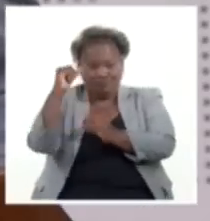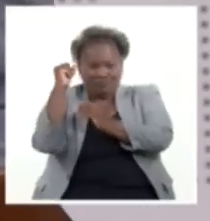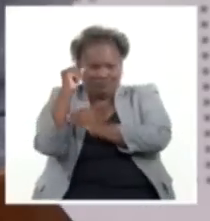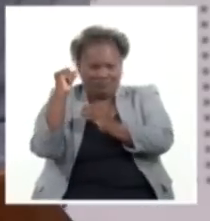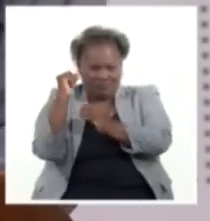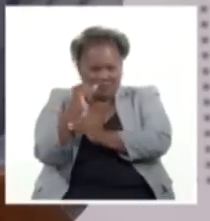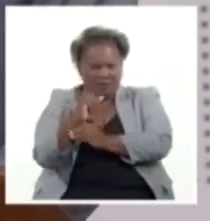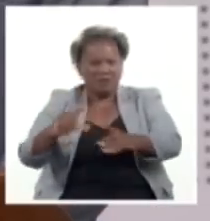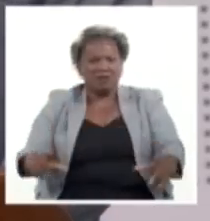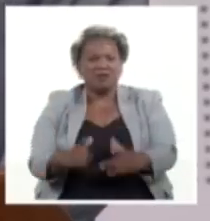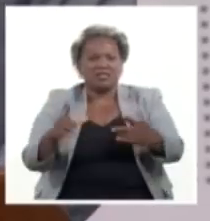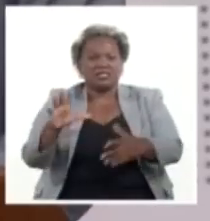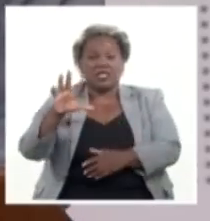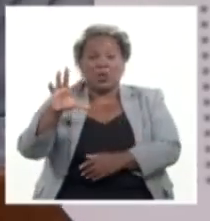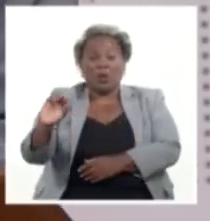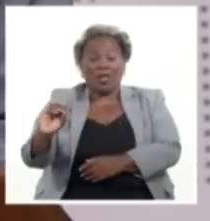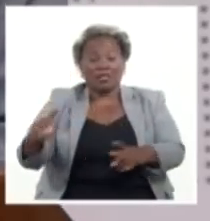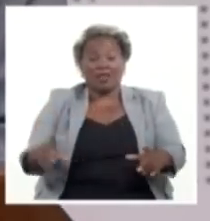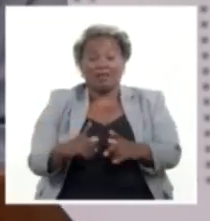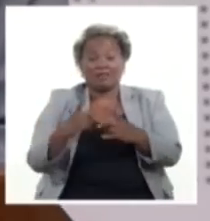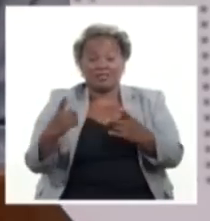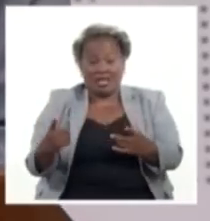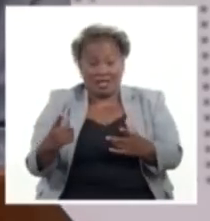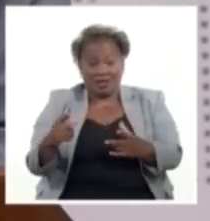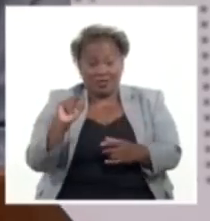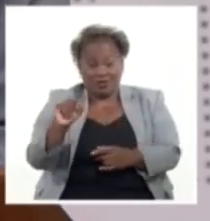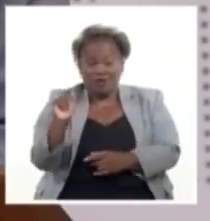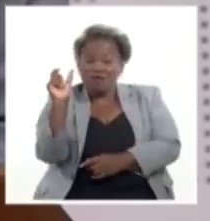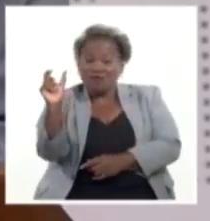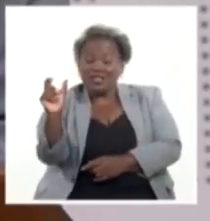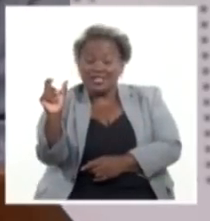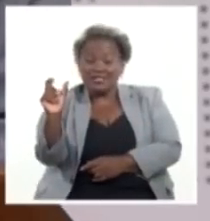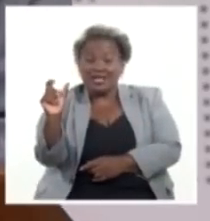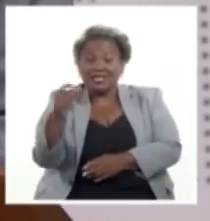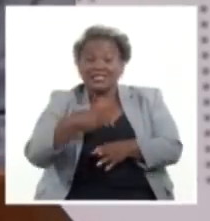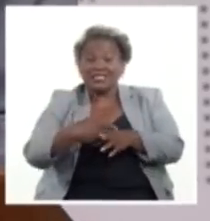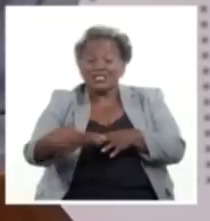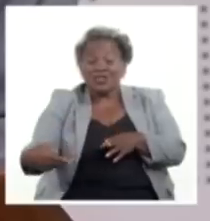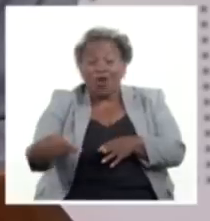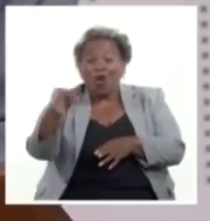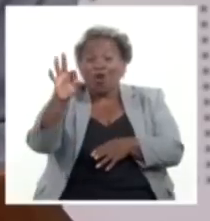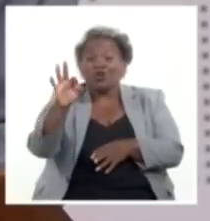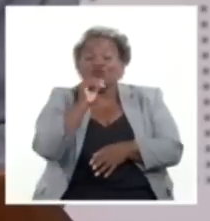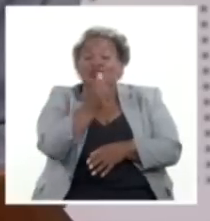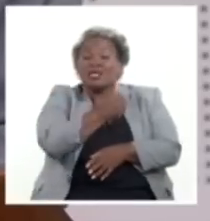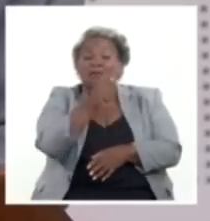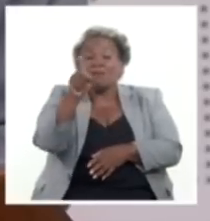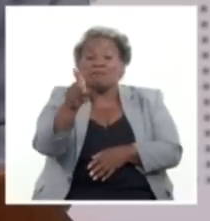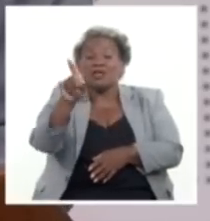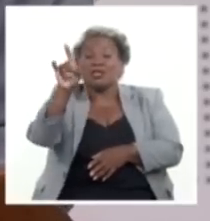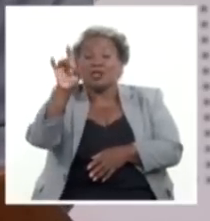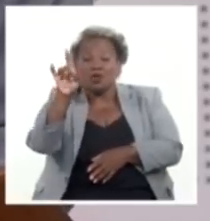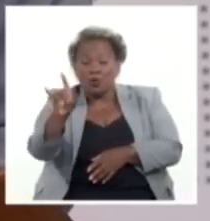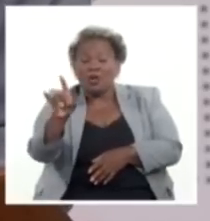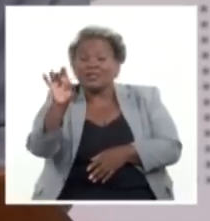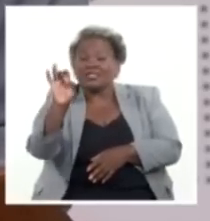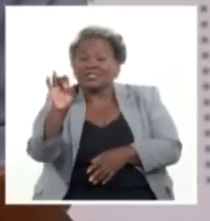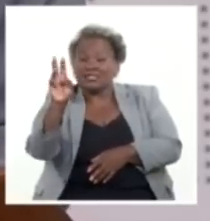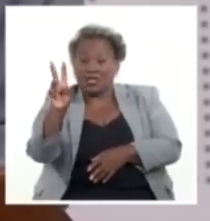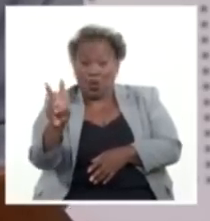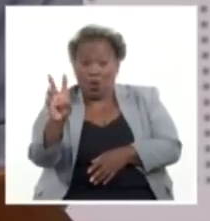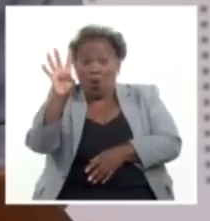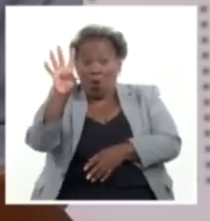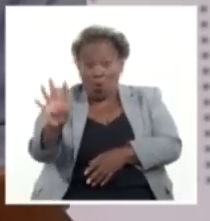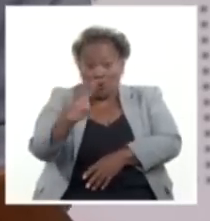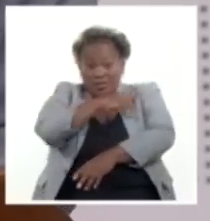50 aniversario de aquel acontecimiento histórico del 8 de diciembre de 1972, cuando cuatro